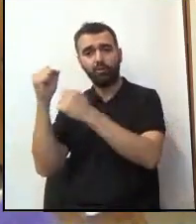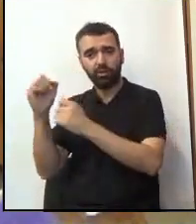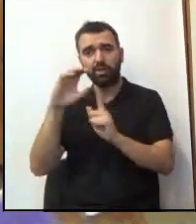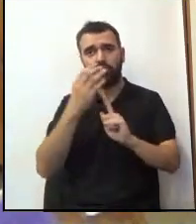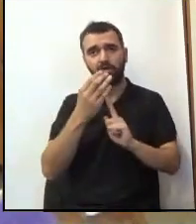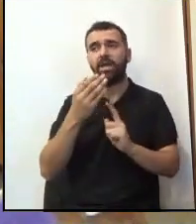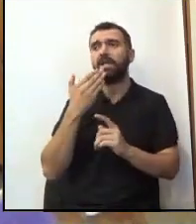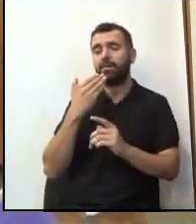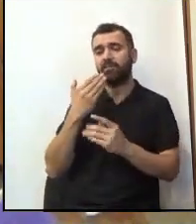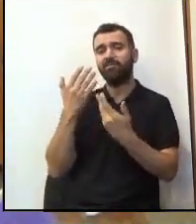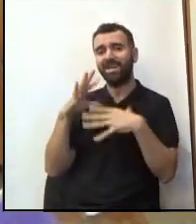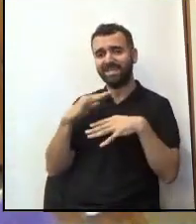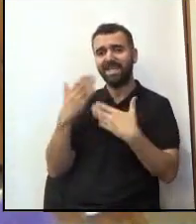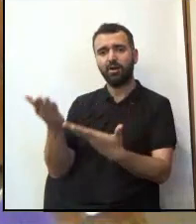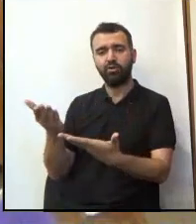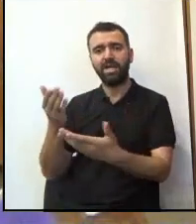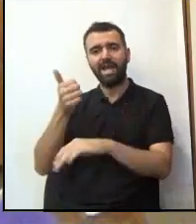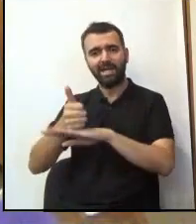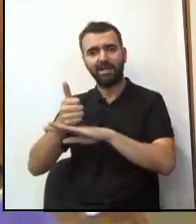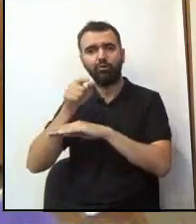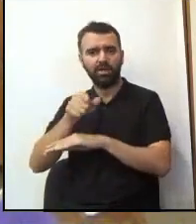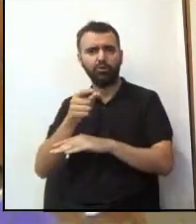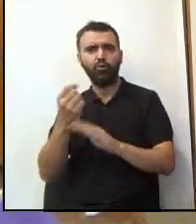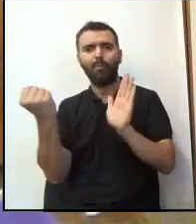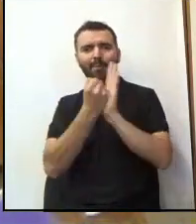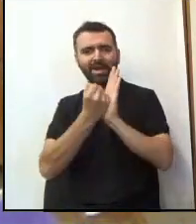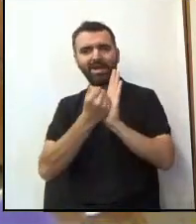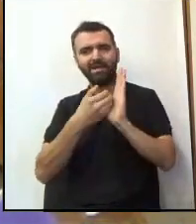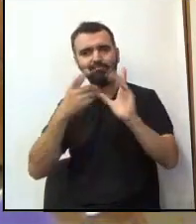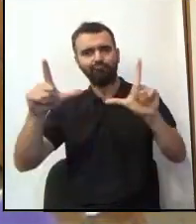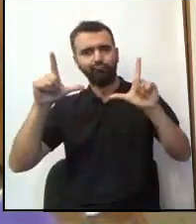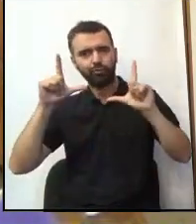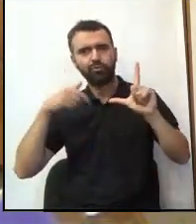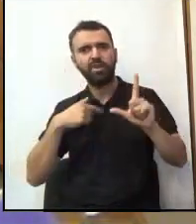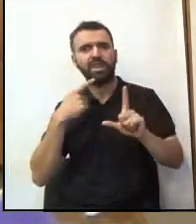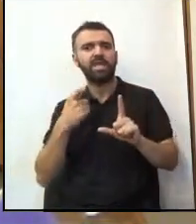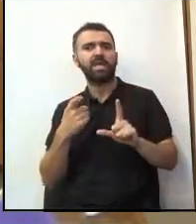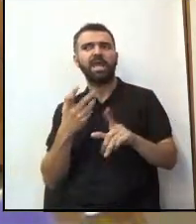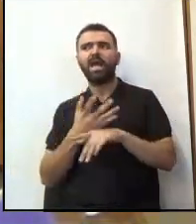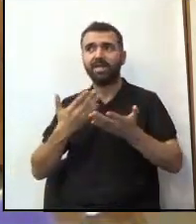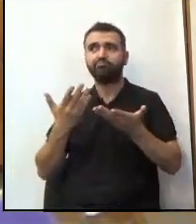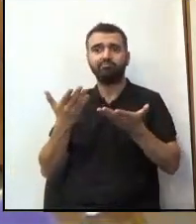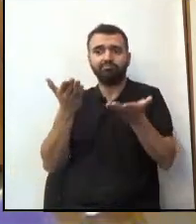usted, alcaldesa, porque esto marca una impronta de que hay muchas personas que